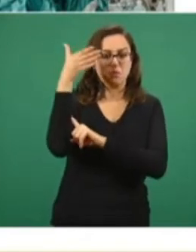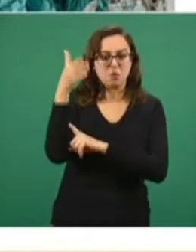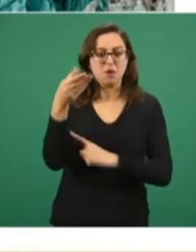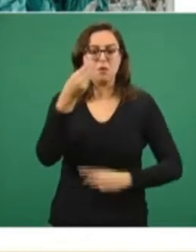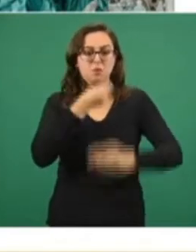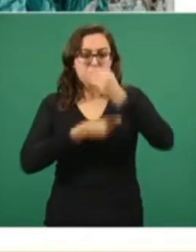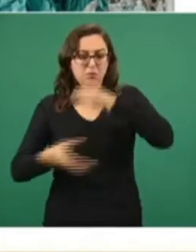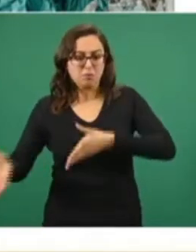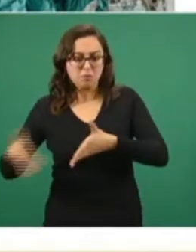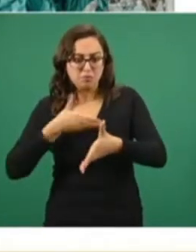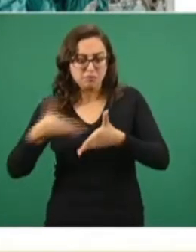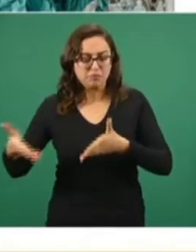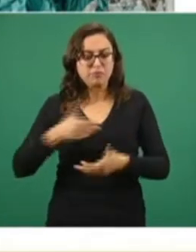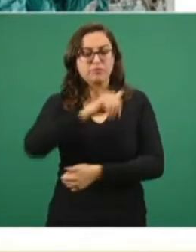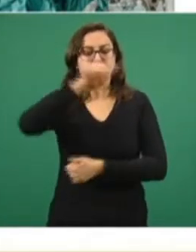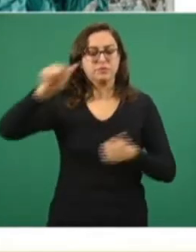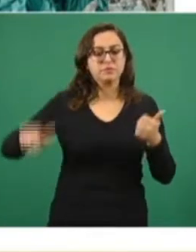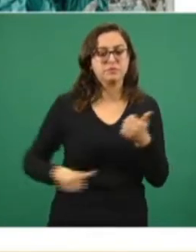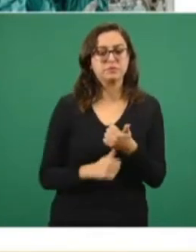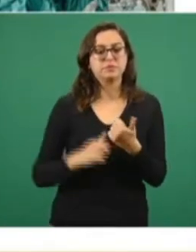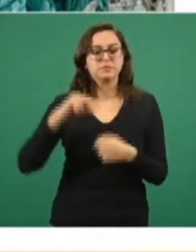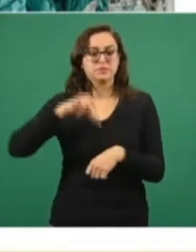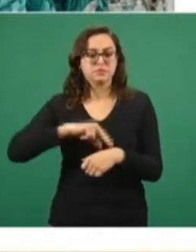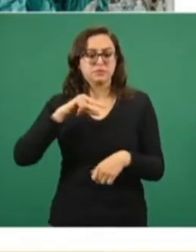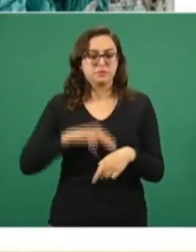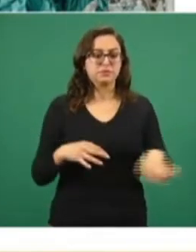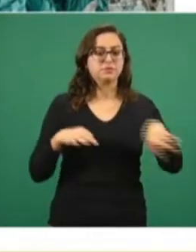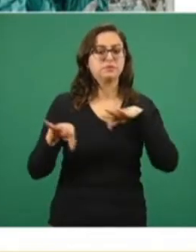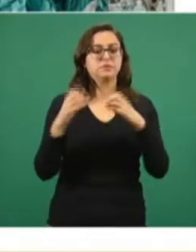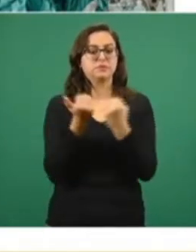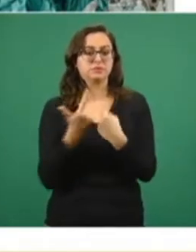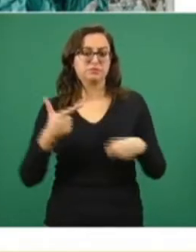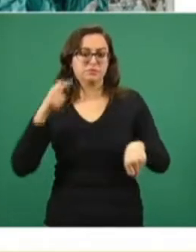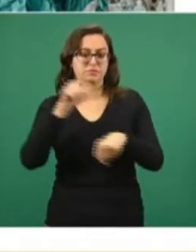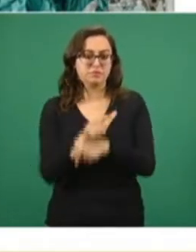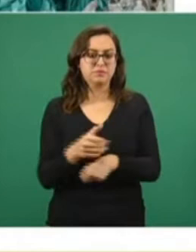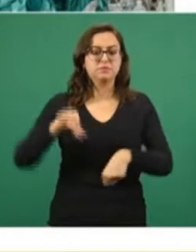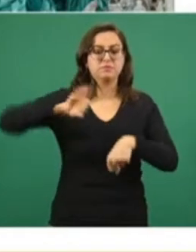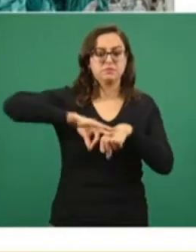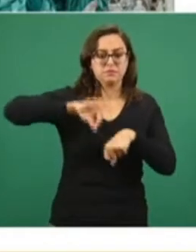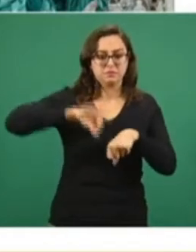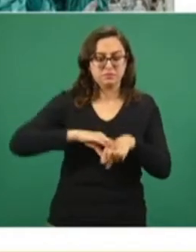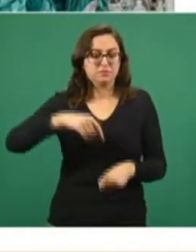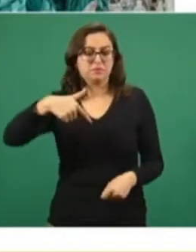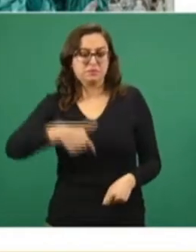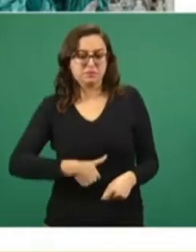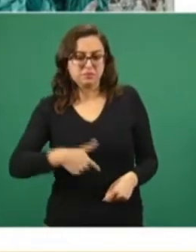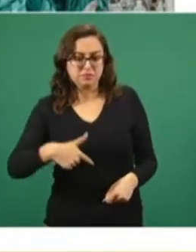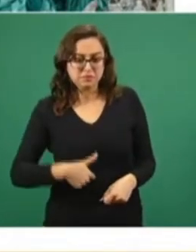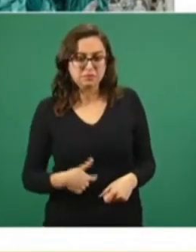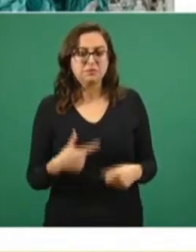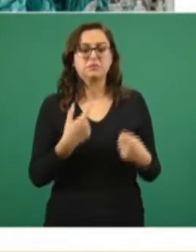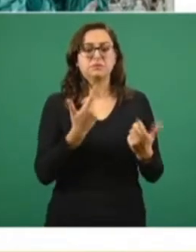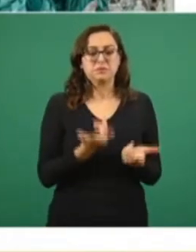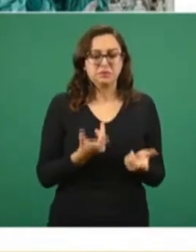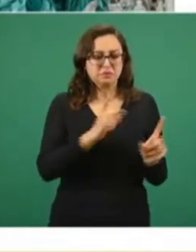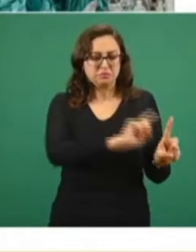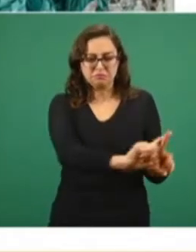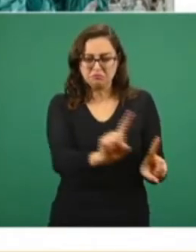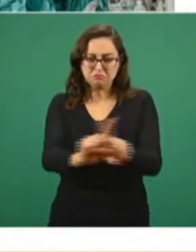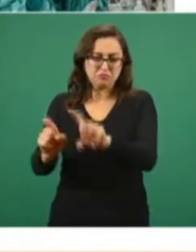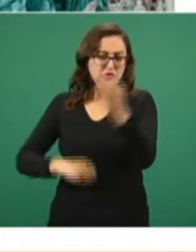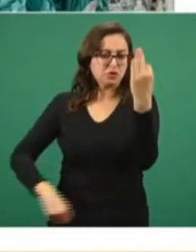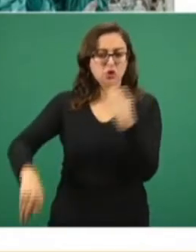de alimentos, asistentes médicas, trabajadoras sociales, personal de farmacia, estomatólogos, histotecnólogos y todas